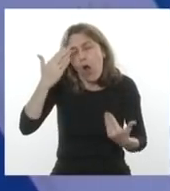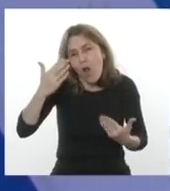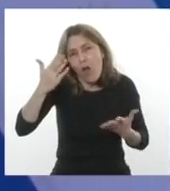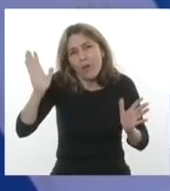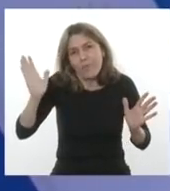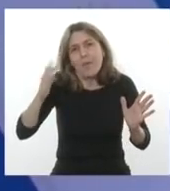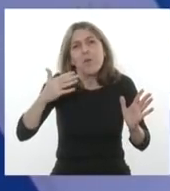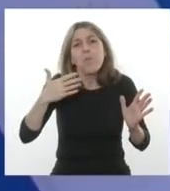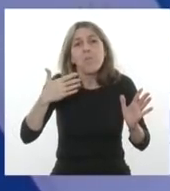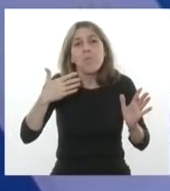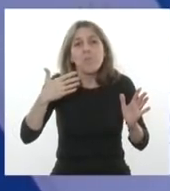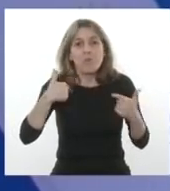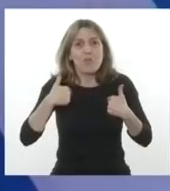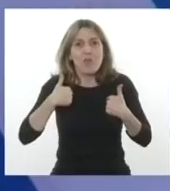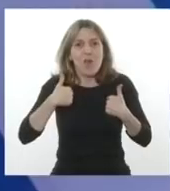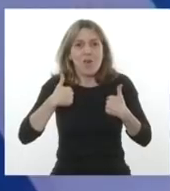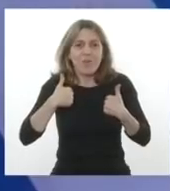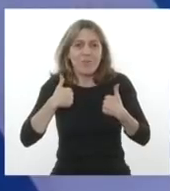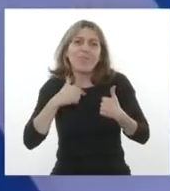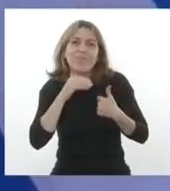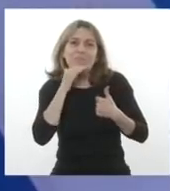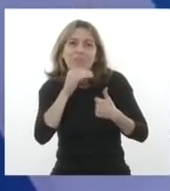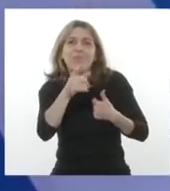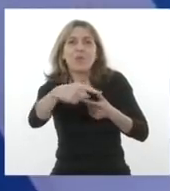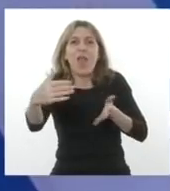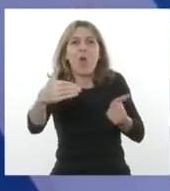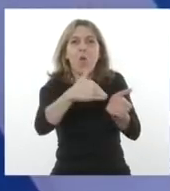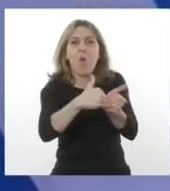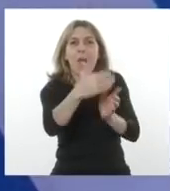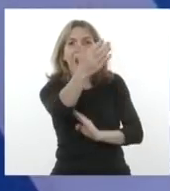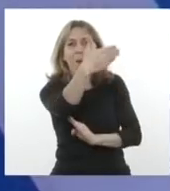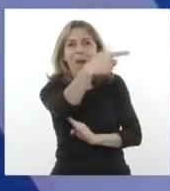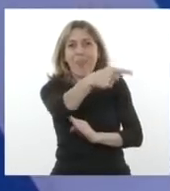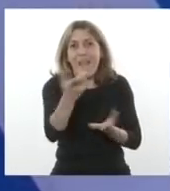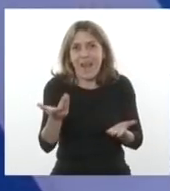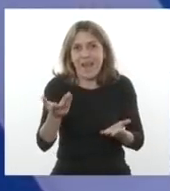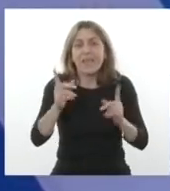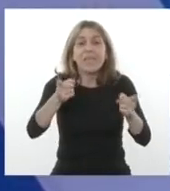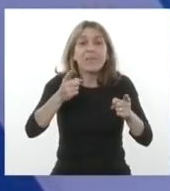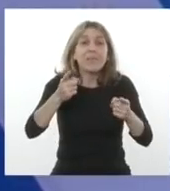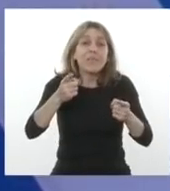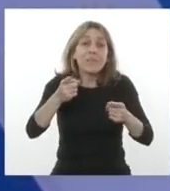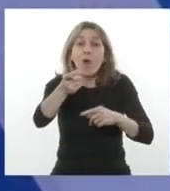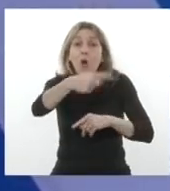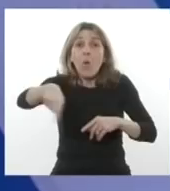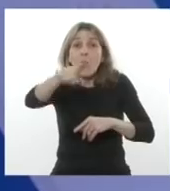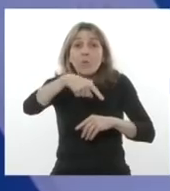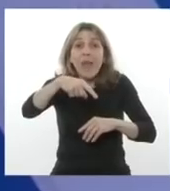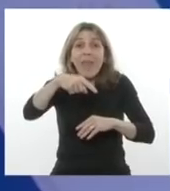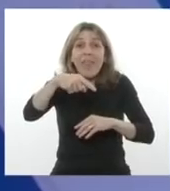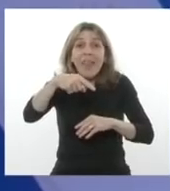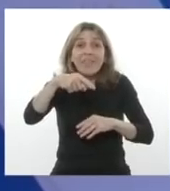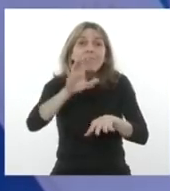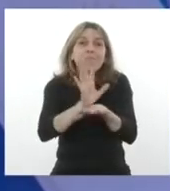poder tomarles a ustedes el juramento a la bandera. Y con ustedes, tomarle el juramento a la bandera, con la representación